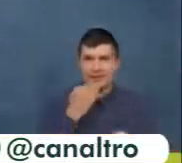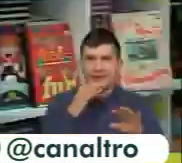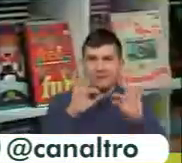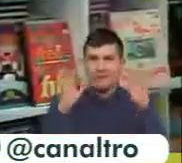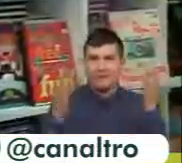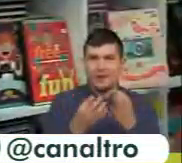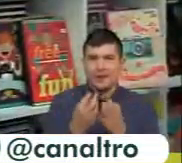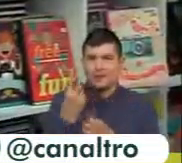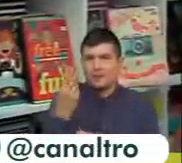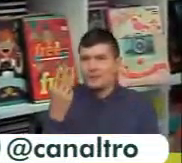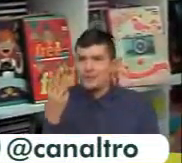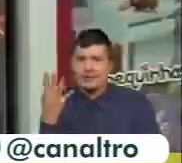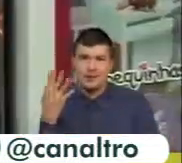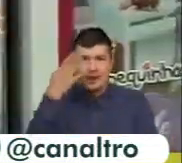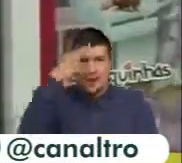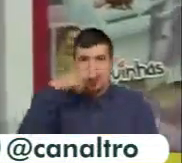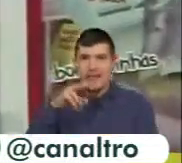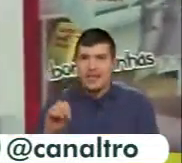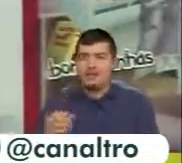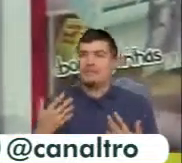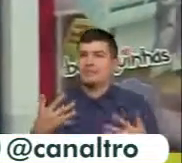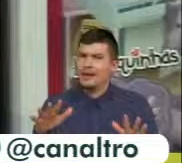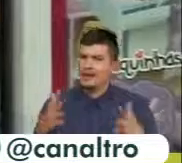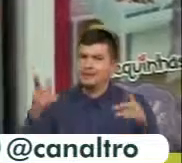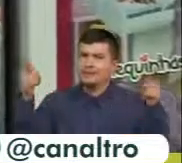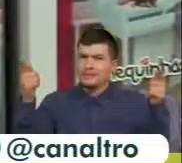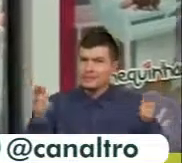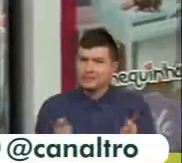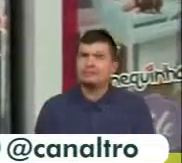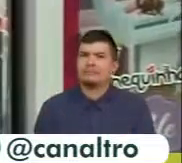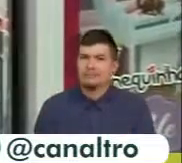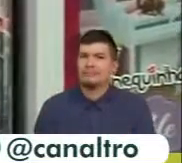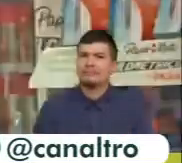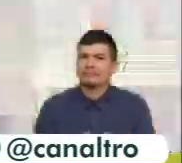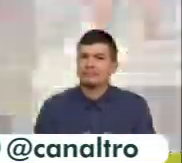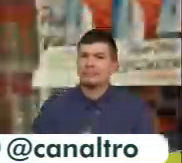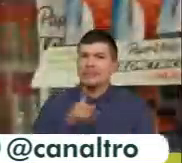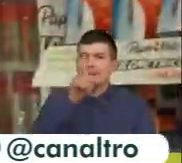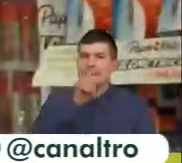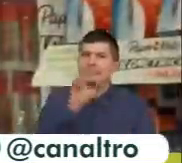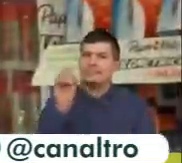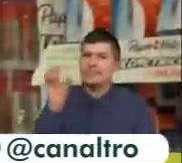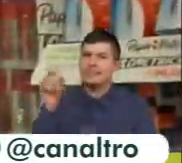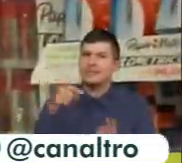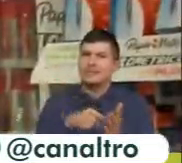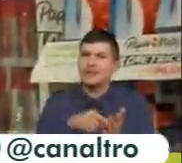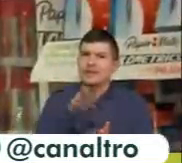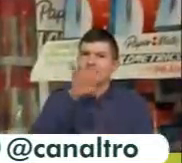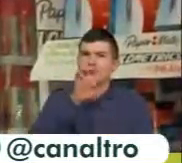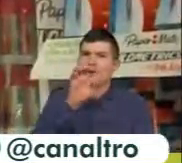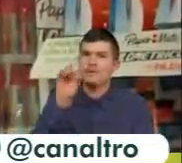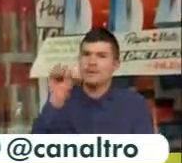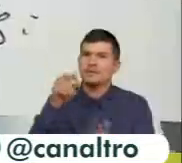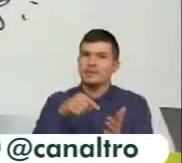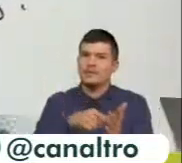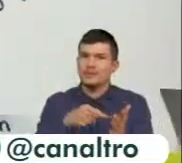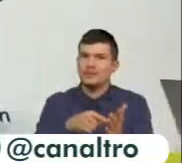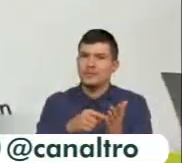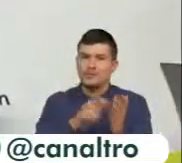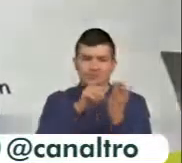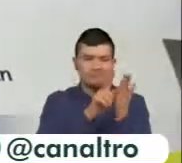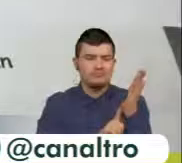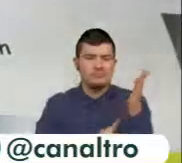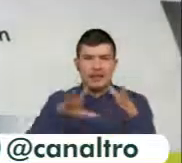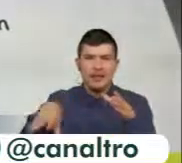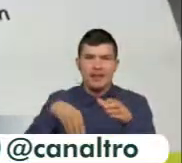familiar. En conclusión, podría estarse gastando un padre de familia entre 600 y 900 mil pesos, incluyendo